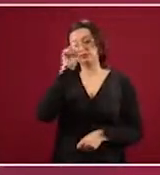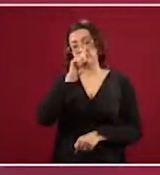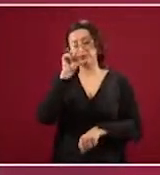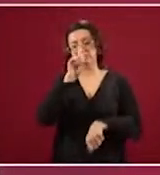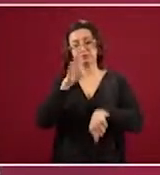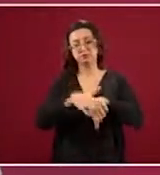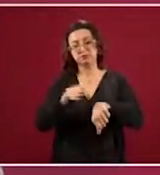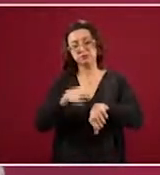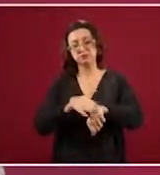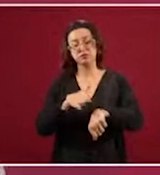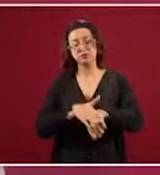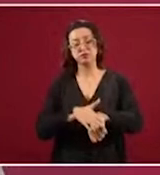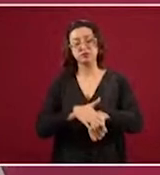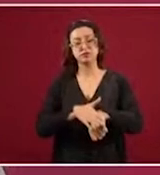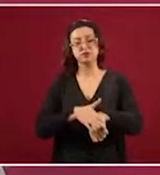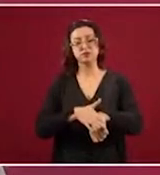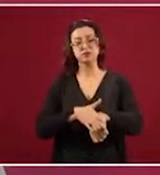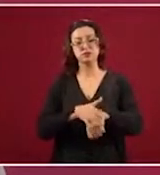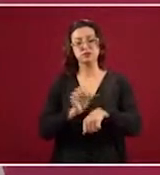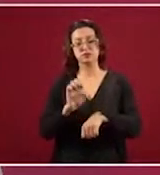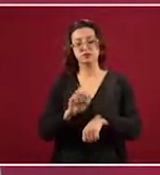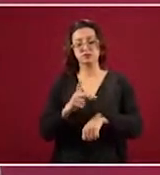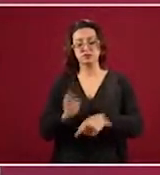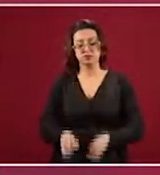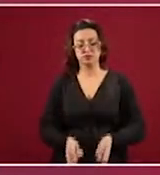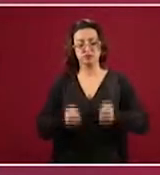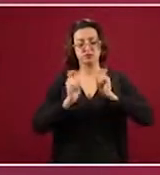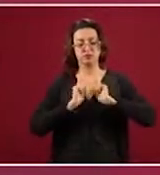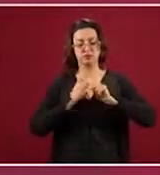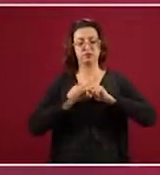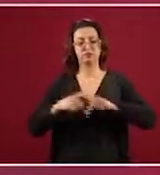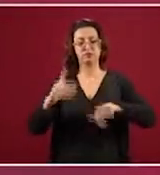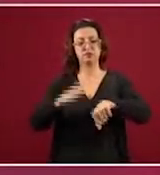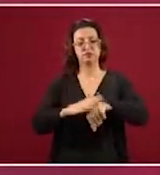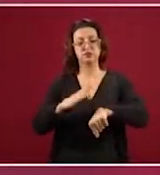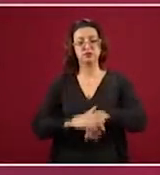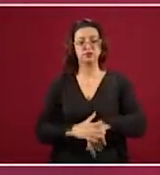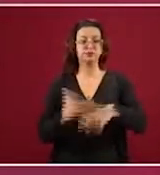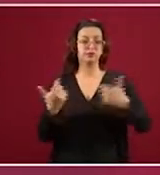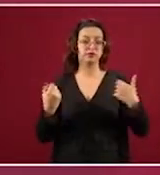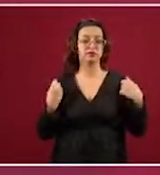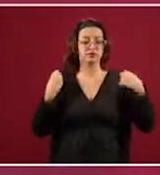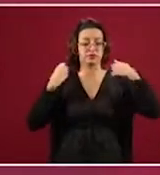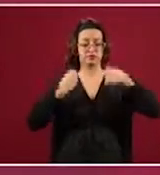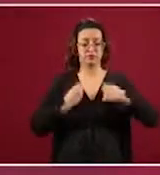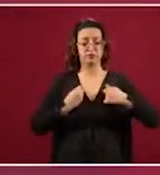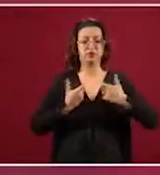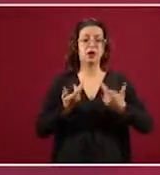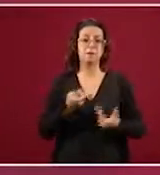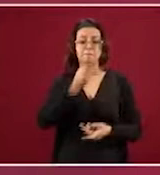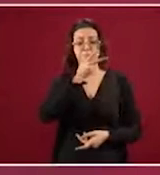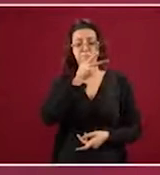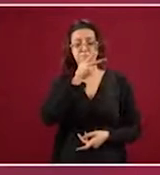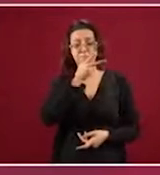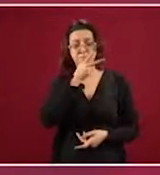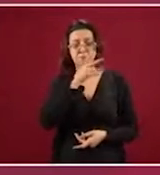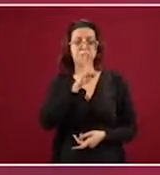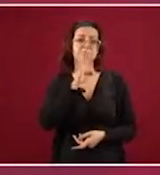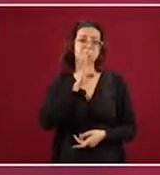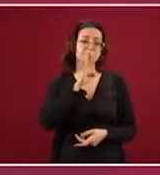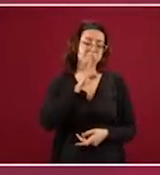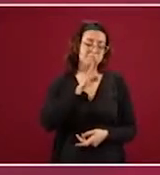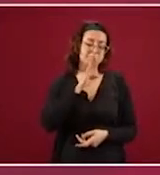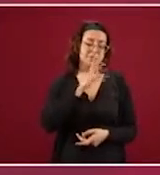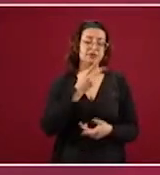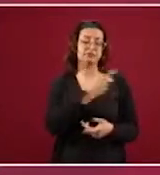con la responsabilidad en la Secretaría de Educación Pública es solicitar que la revisión de las mochilas la hagan los padres